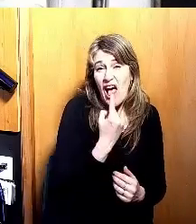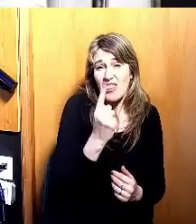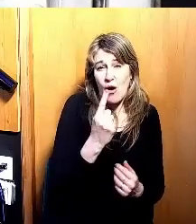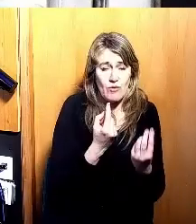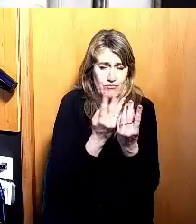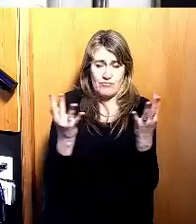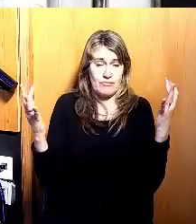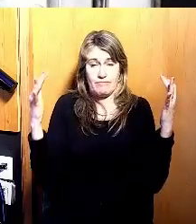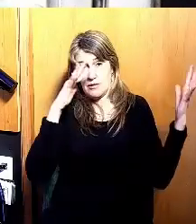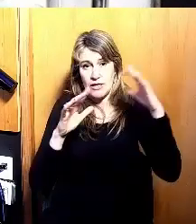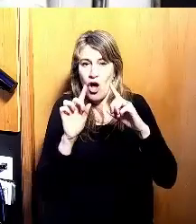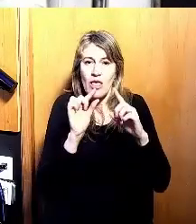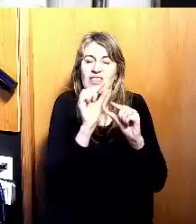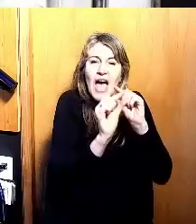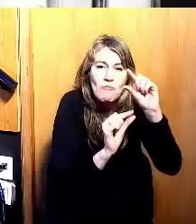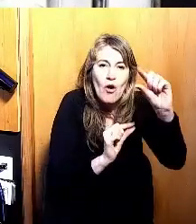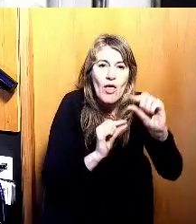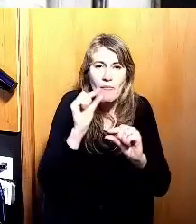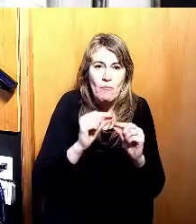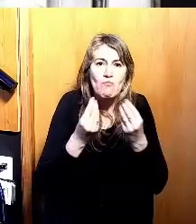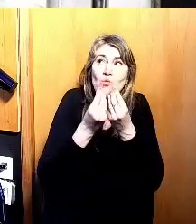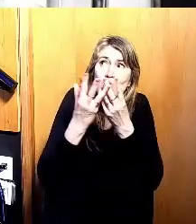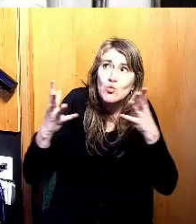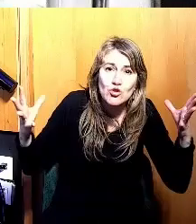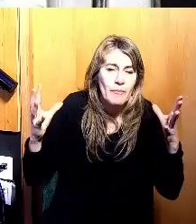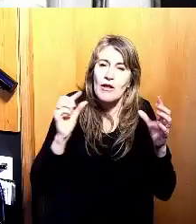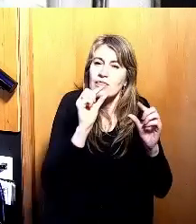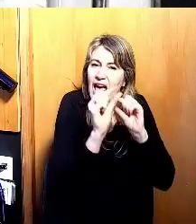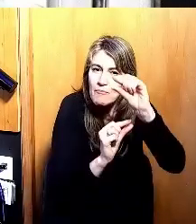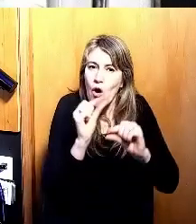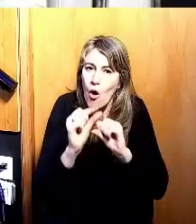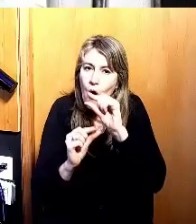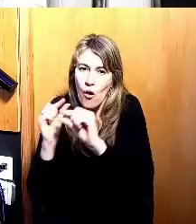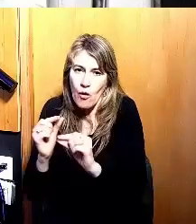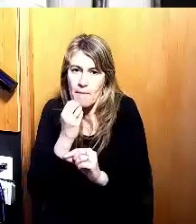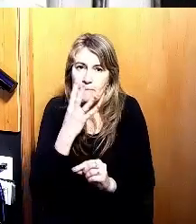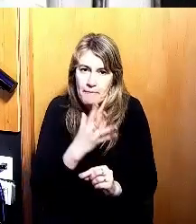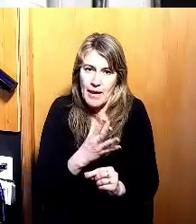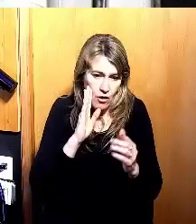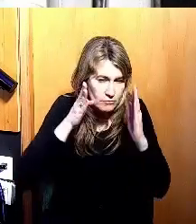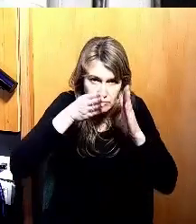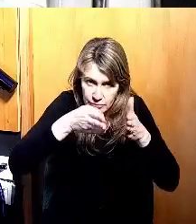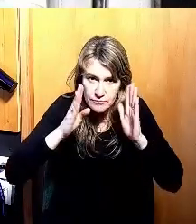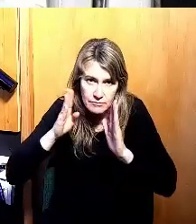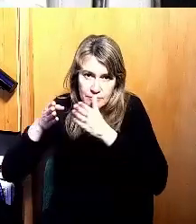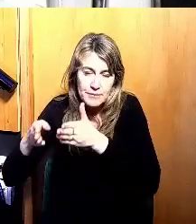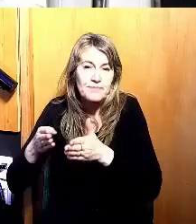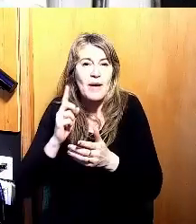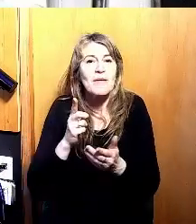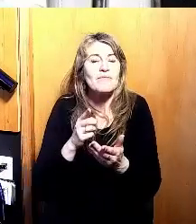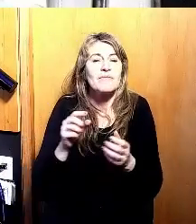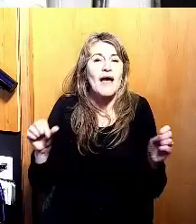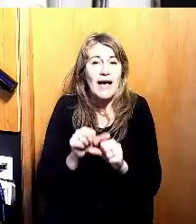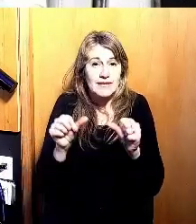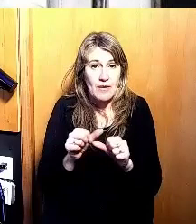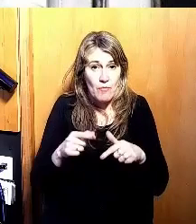enorme, hay que comérselo de a poquito. Y lo que tiene que ver con priorizar estrategias de cambio conductual, esto que continuamente intentamos hacer